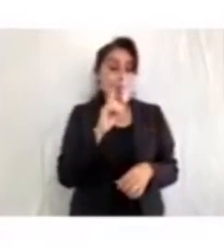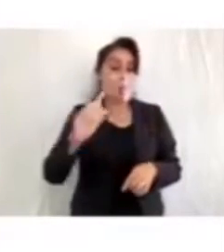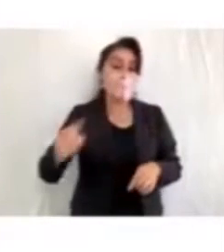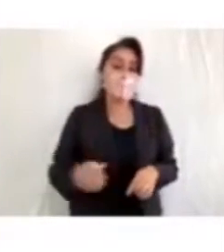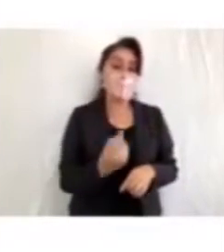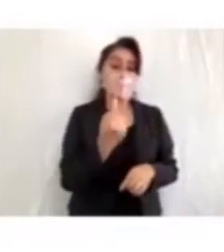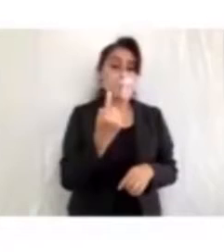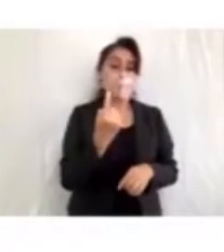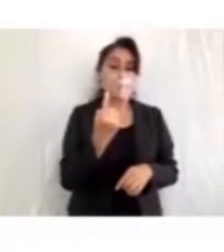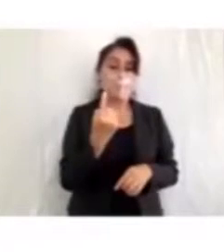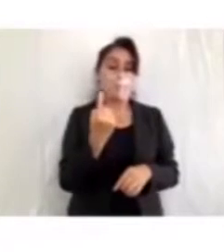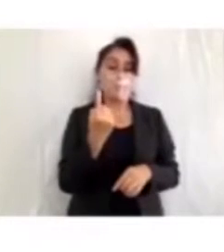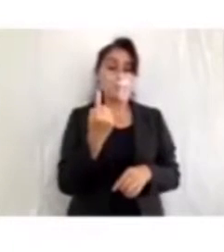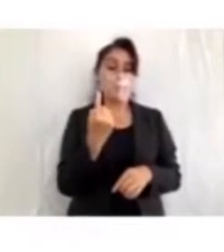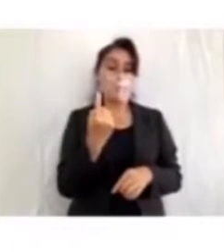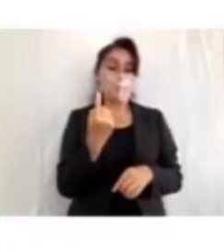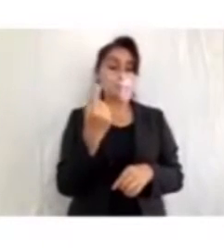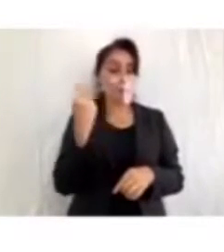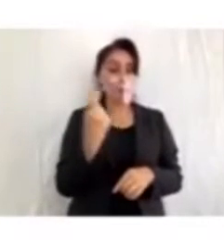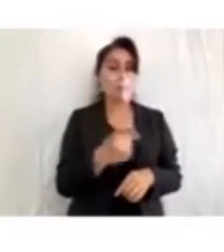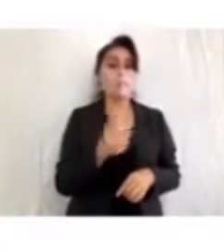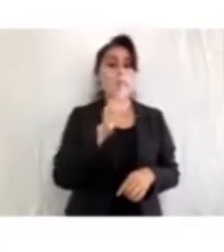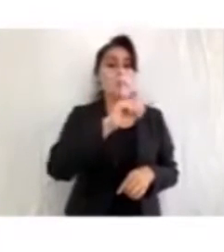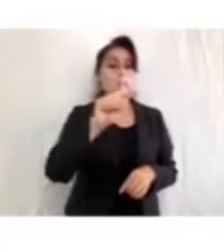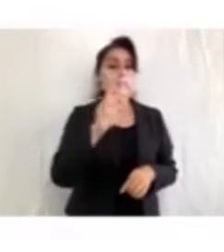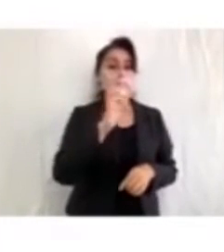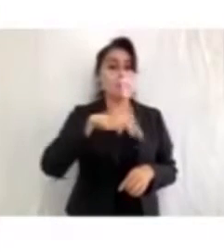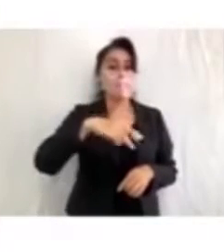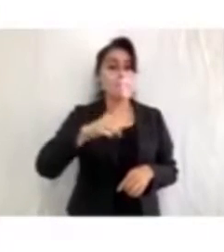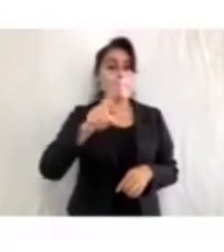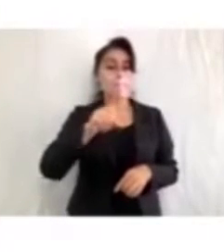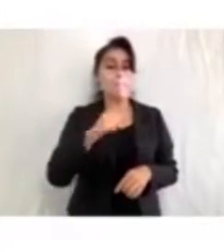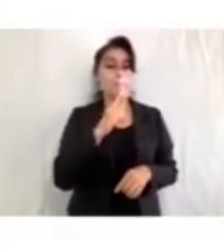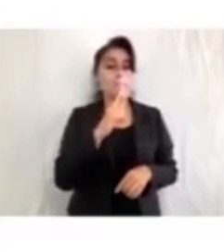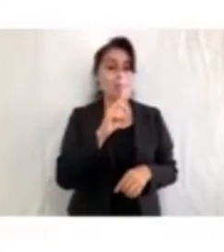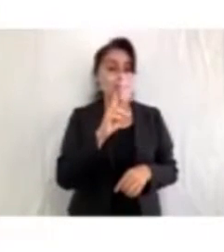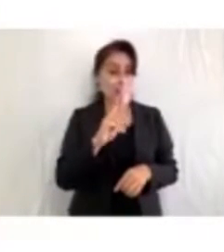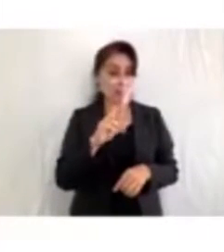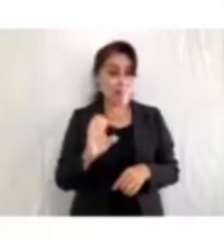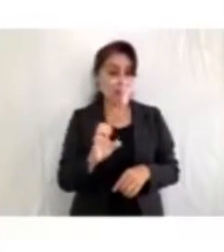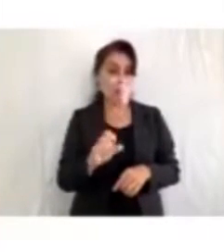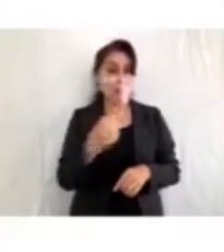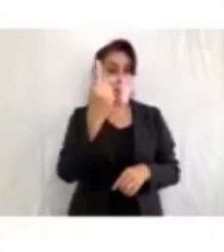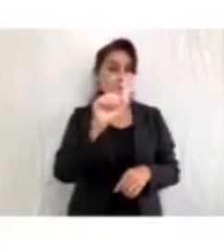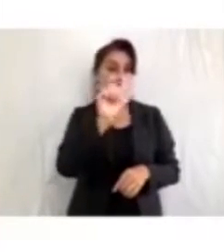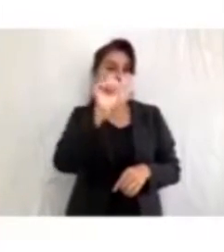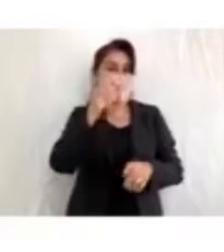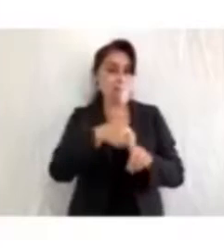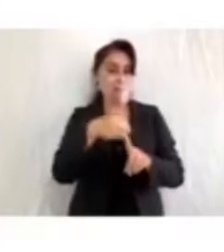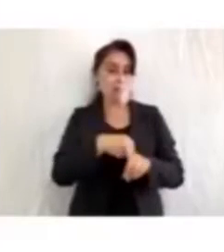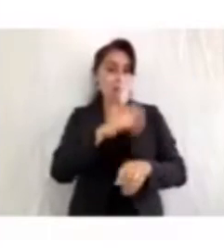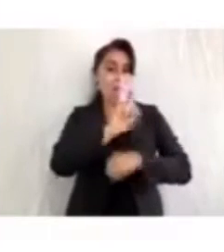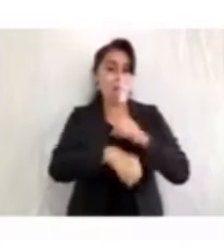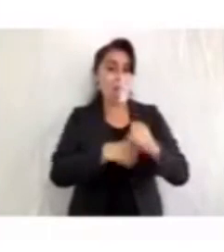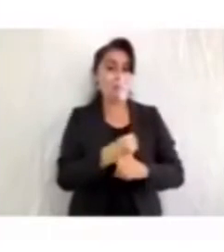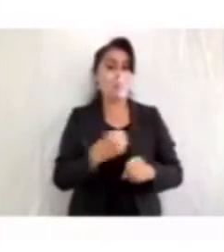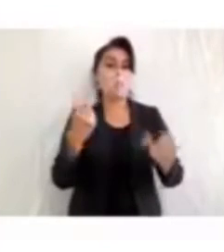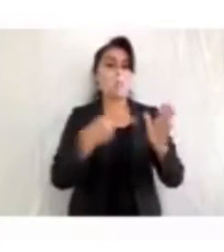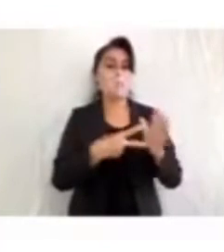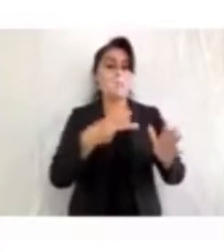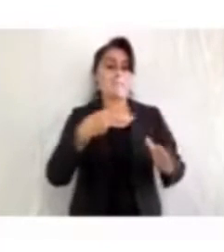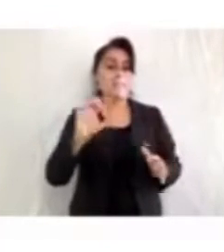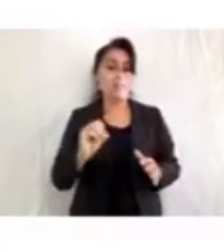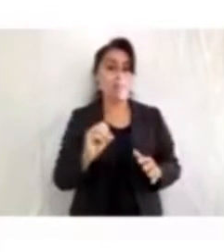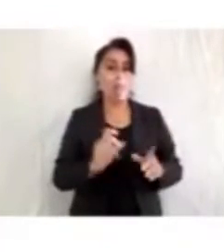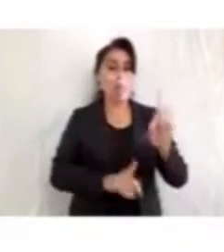primeros, dentro del primer semestre del año 2020, puedo comentar que las denuncias del 2020